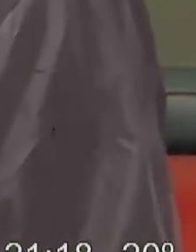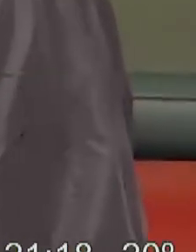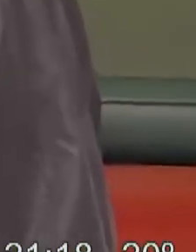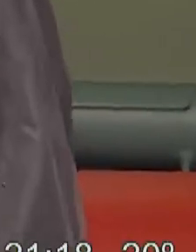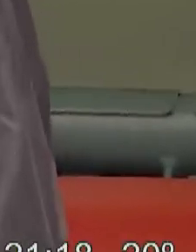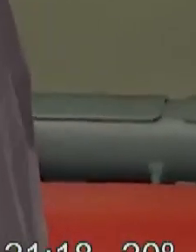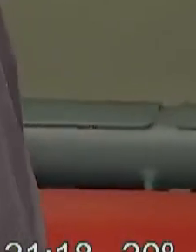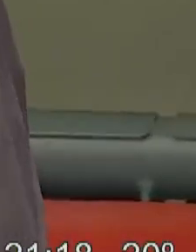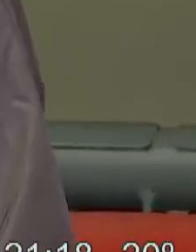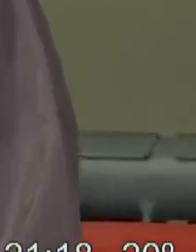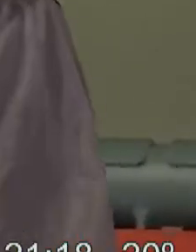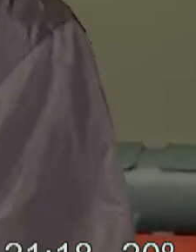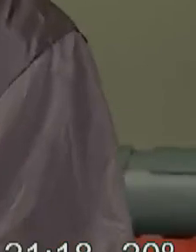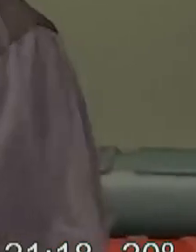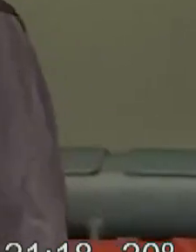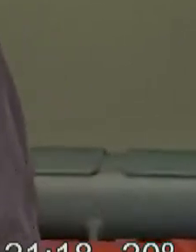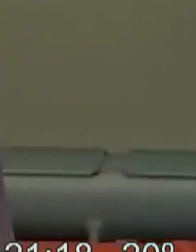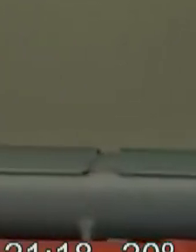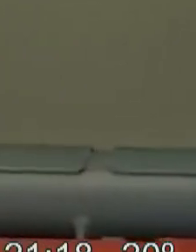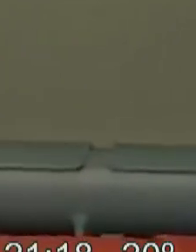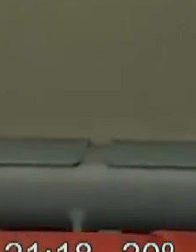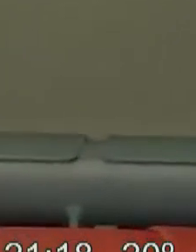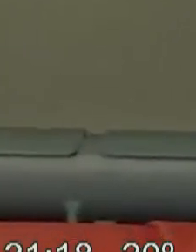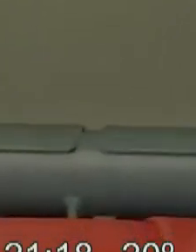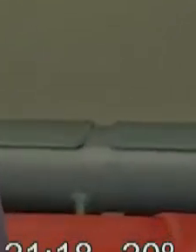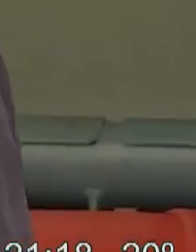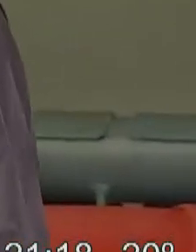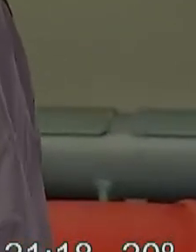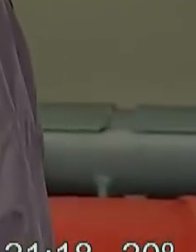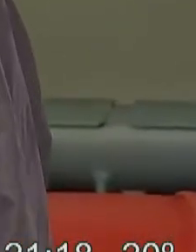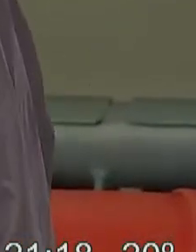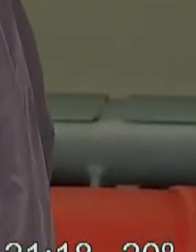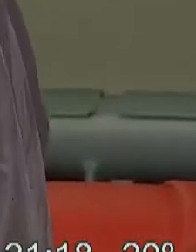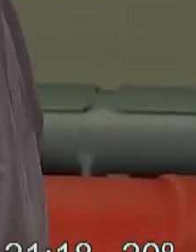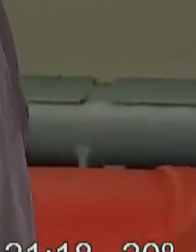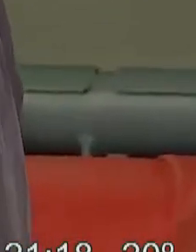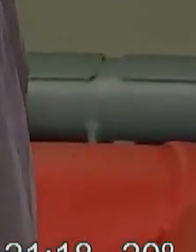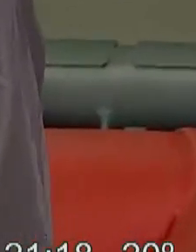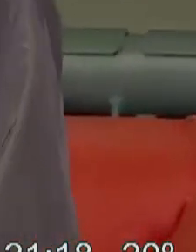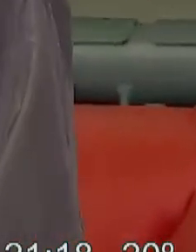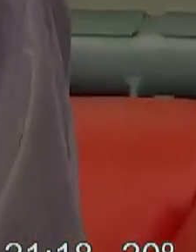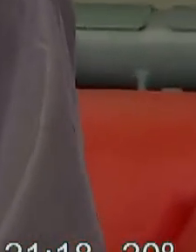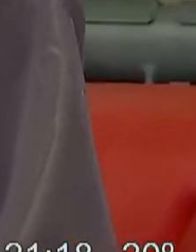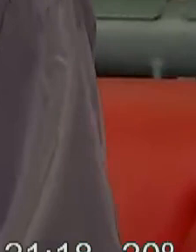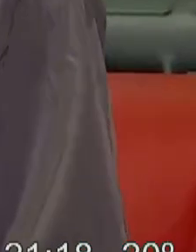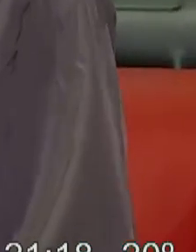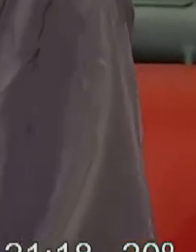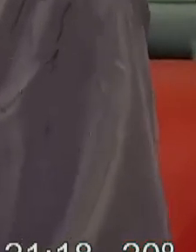veces una reunión o un contrapunto de estrellas brillando en el